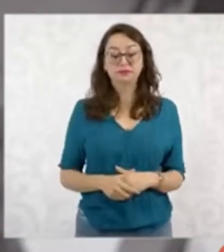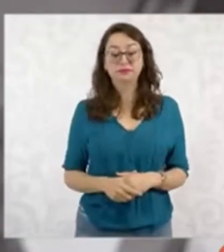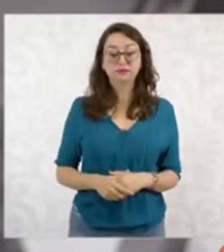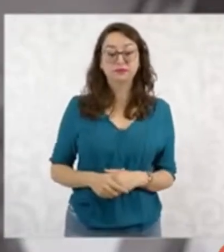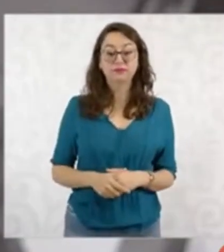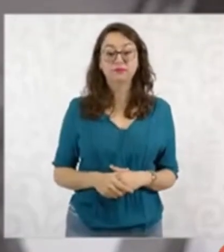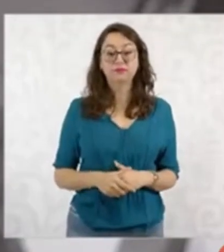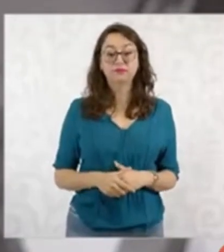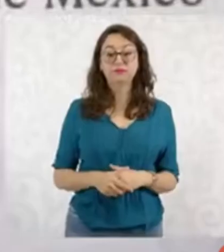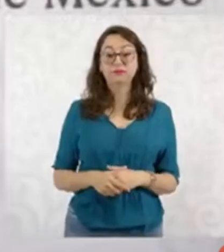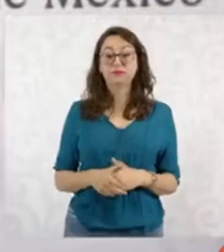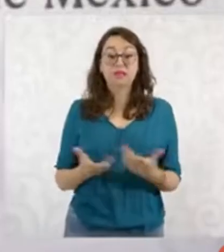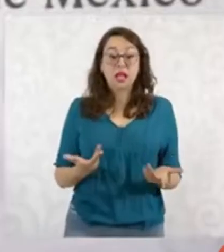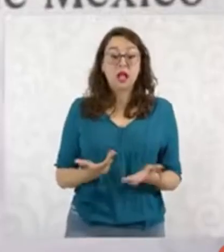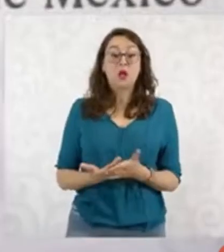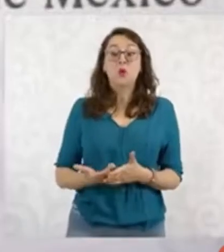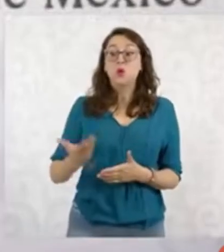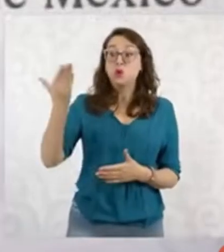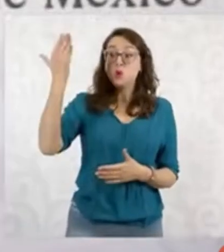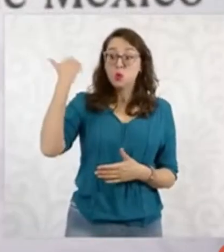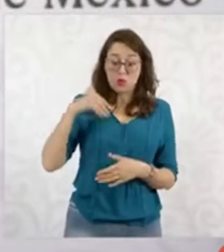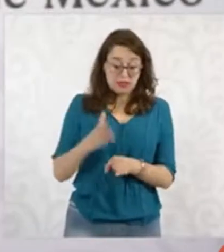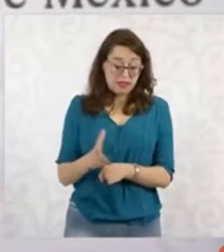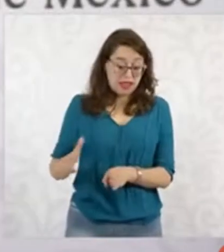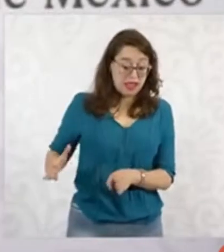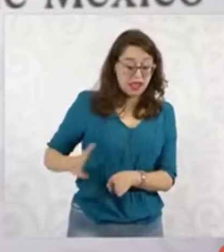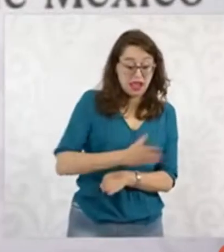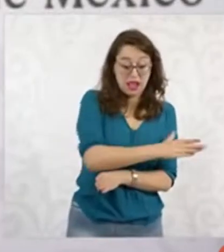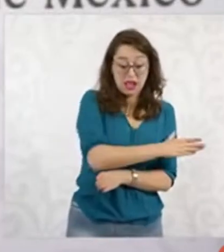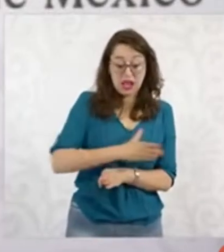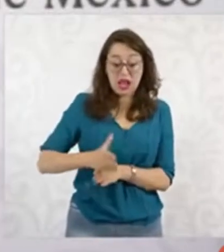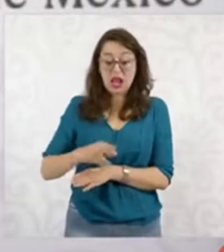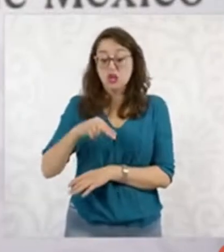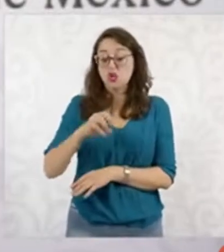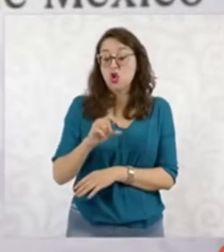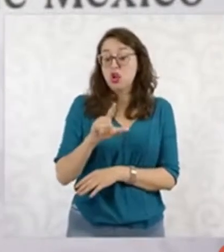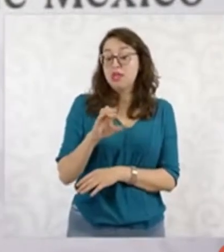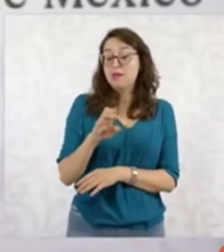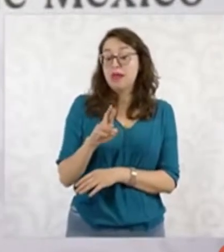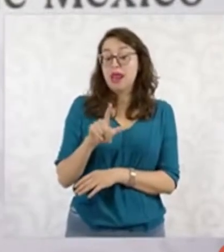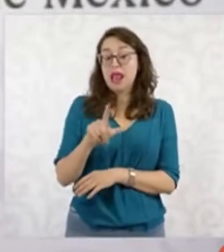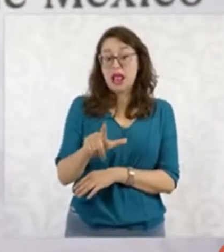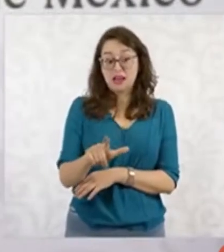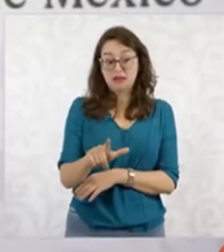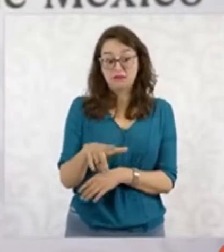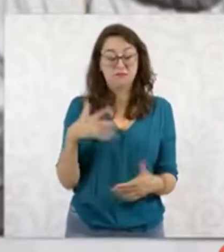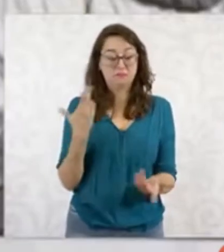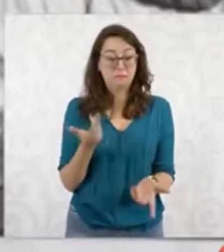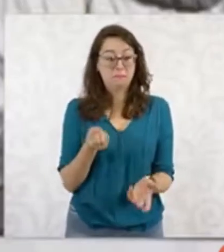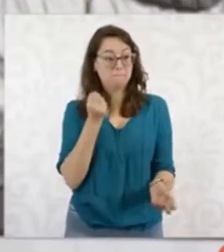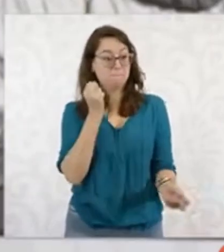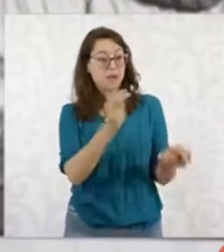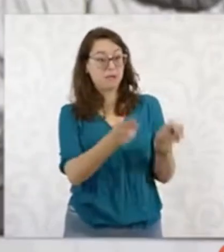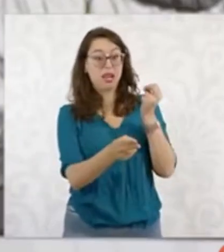le llamamos el periodo neoliberal, que protegía privilegios,